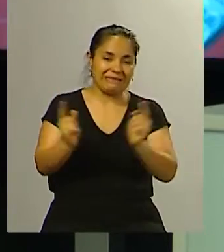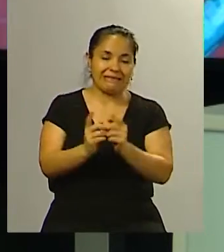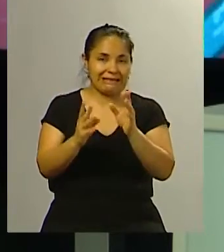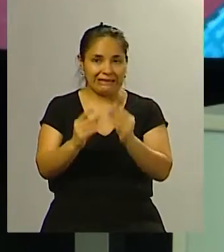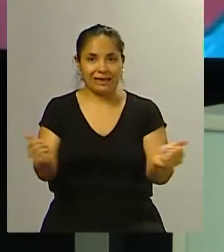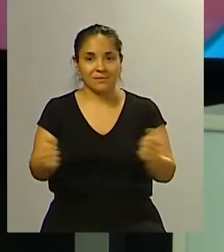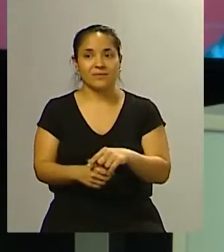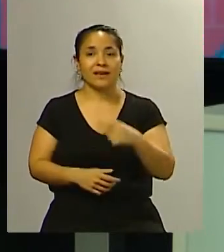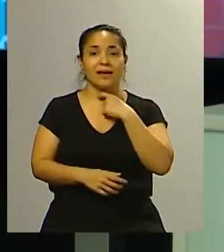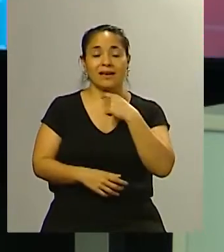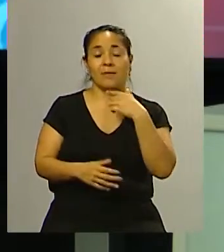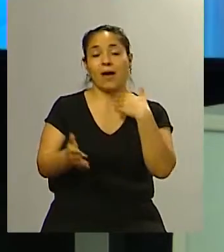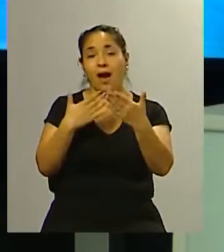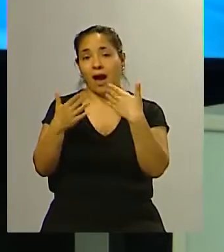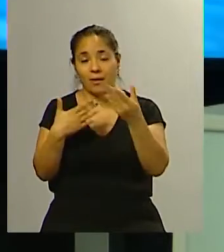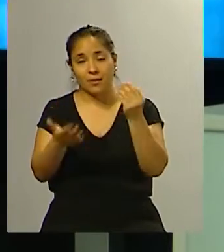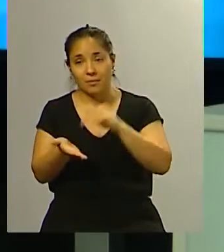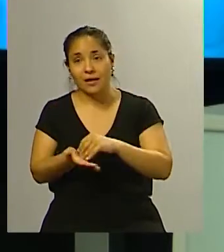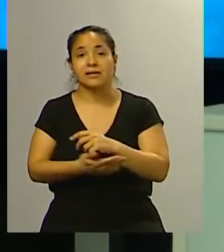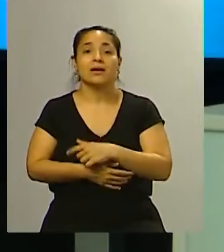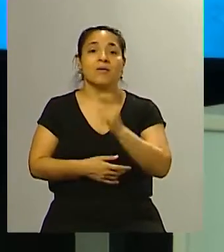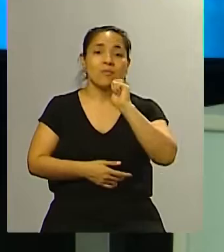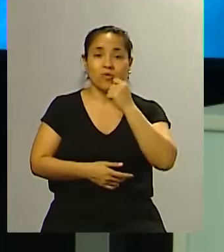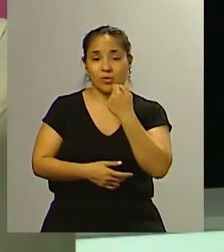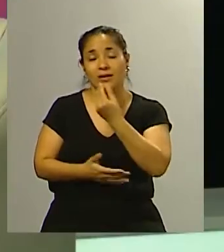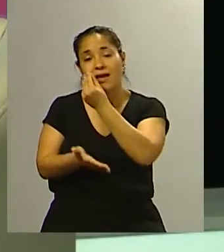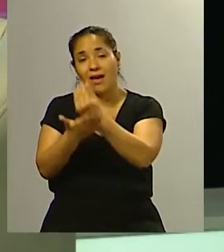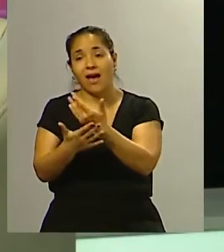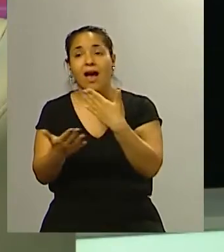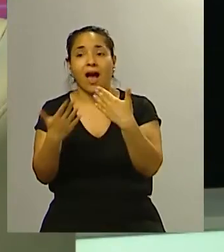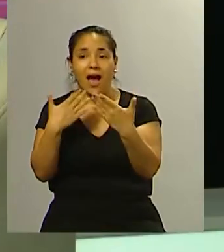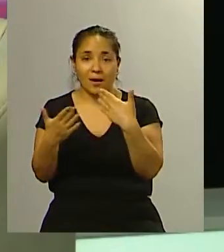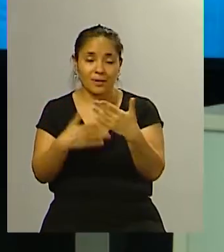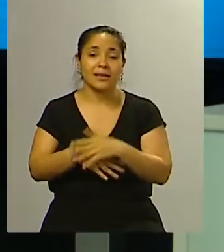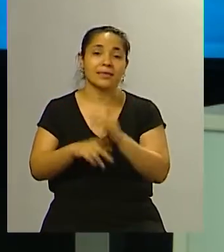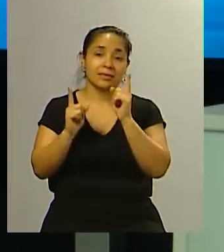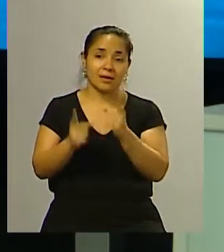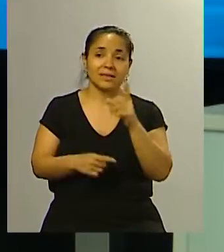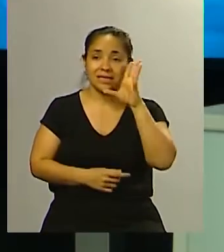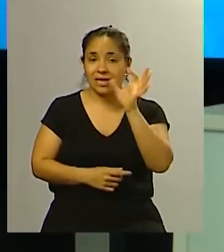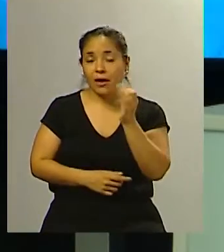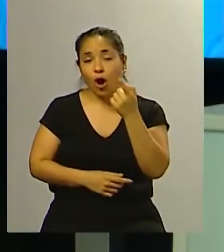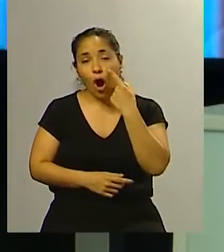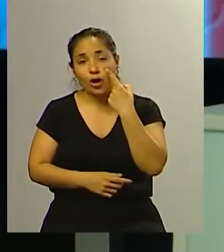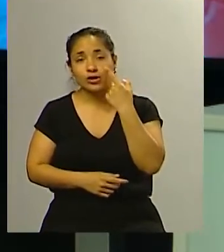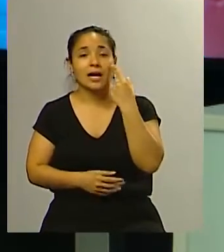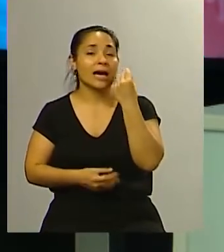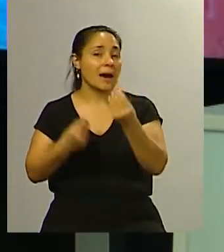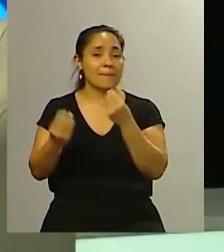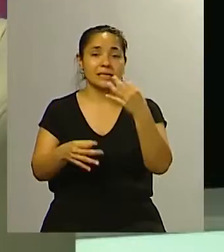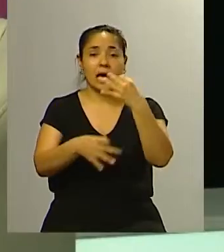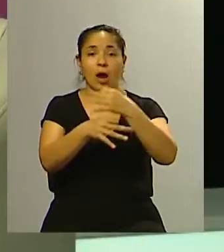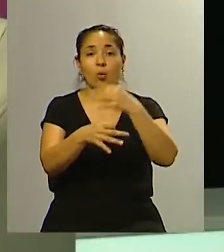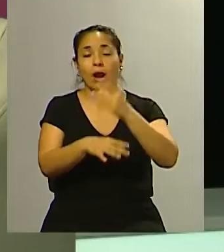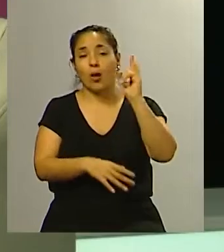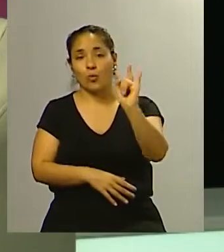queríamos tenerte. Realmente ha sido un placer poderte tenerte acá en el estudio para también dar un panorama de lo que pasa en los colegios de la